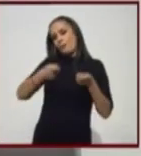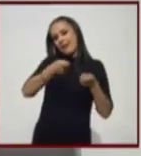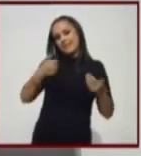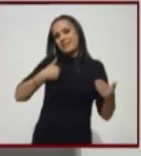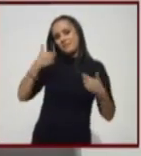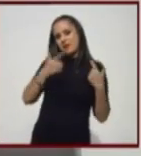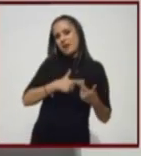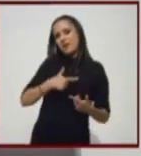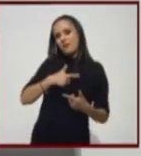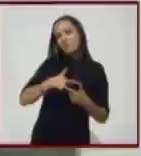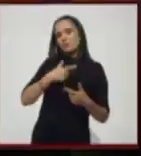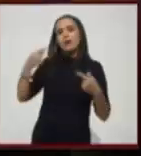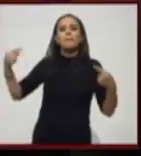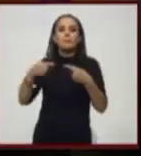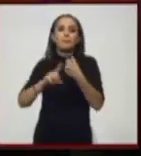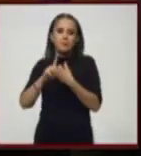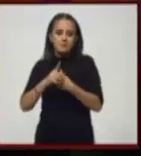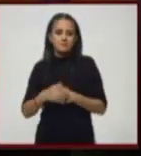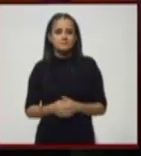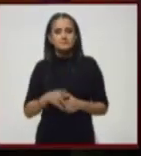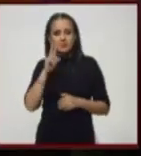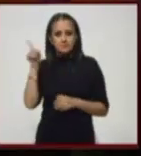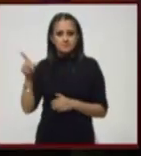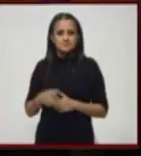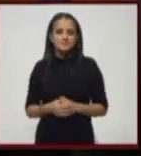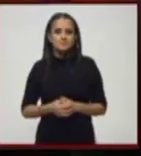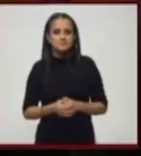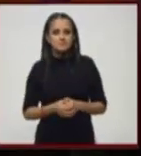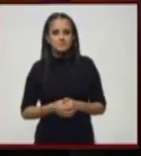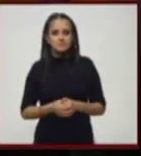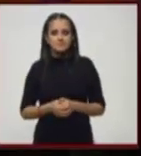de la calle para que los gastos